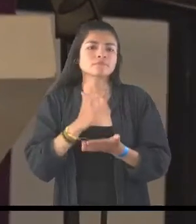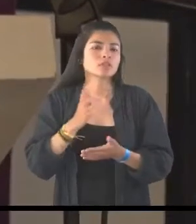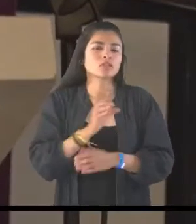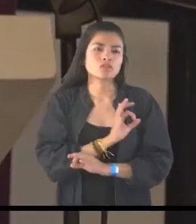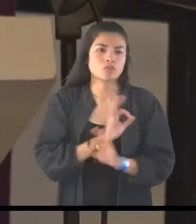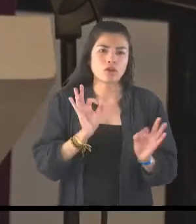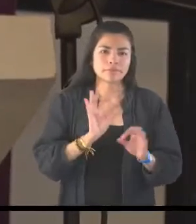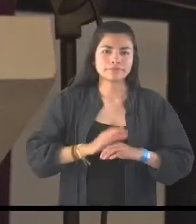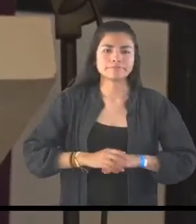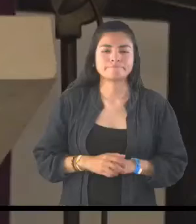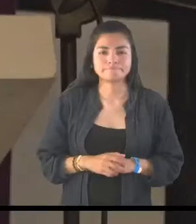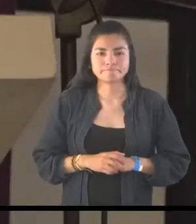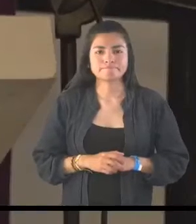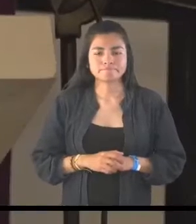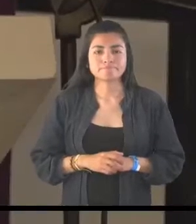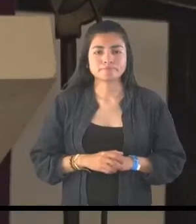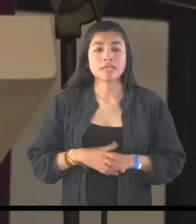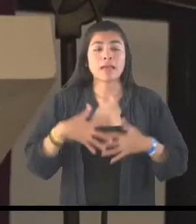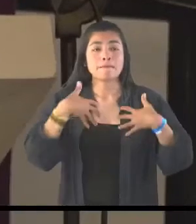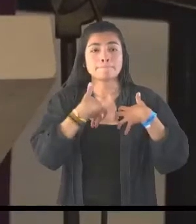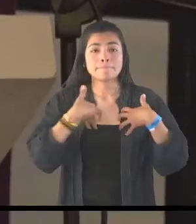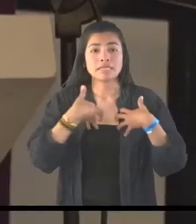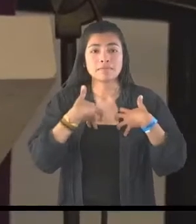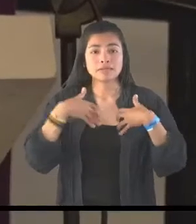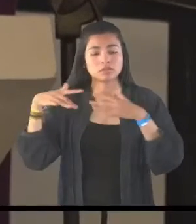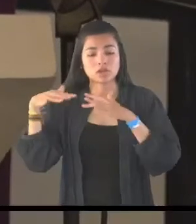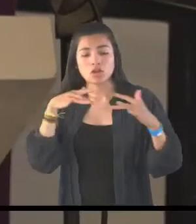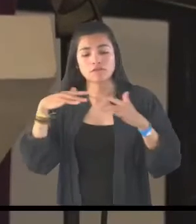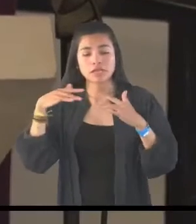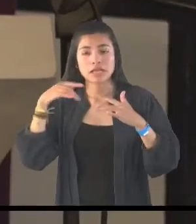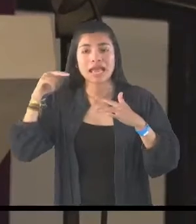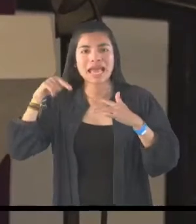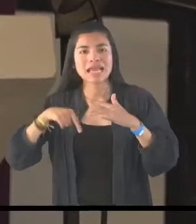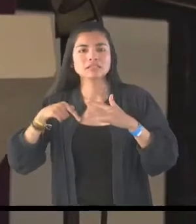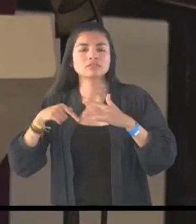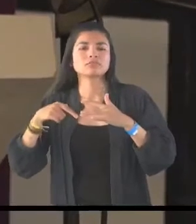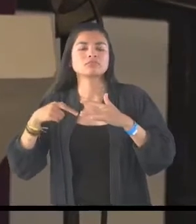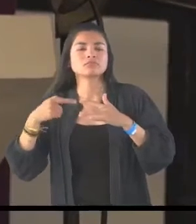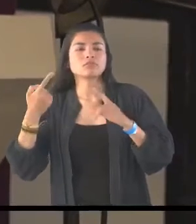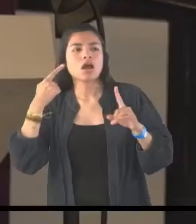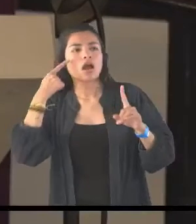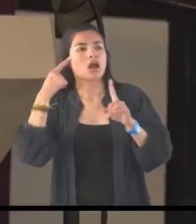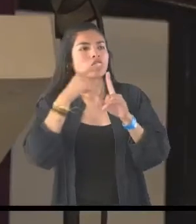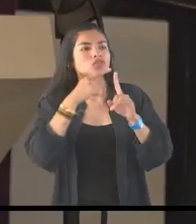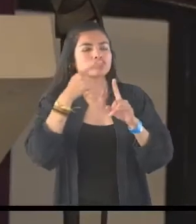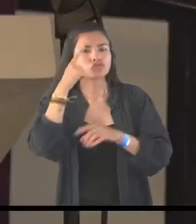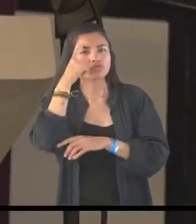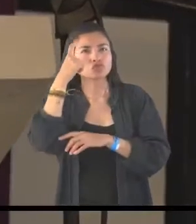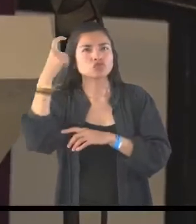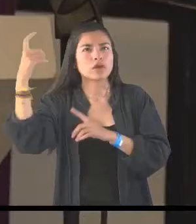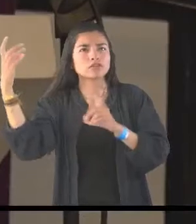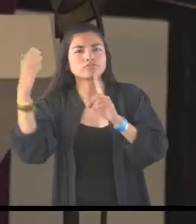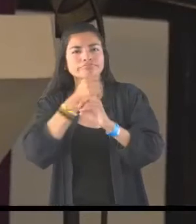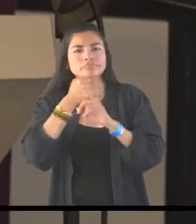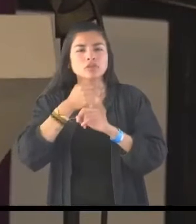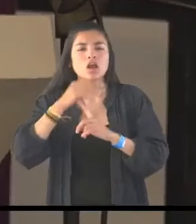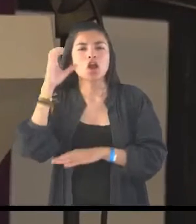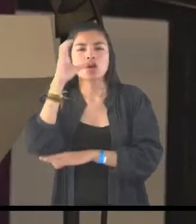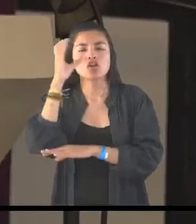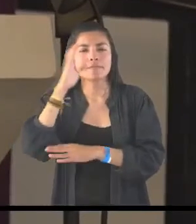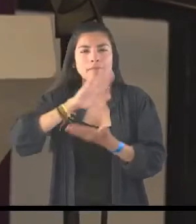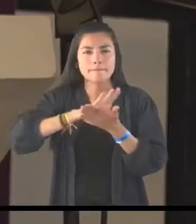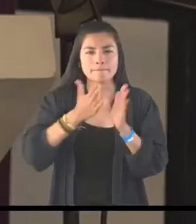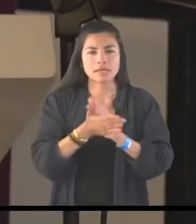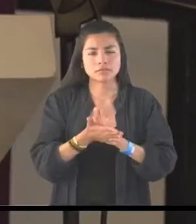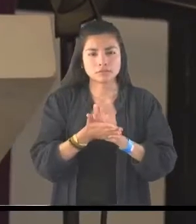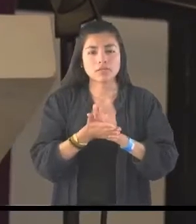repetición. Son las víctimas del conflicto armado quienes aportan activamente al sueño de una Colombia en paz y establecen